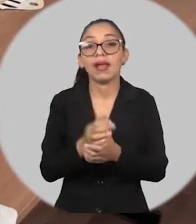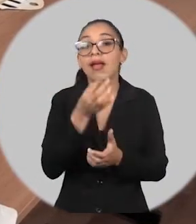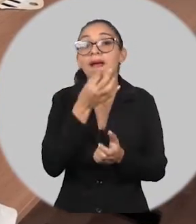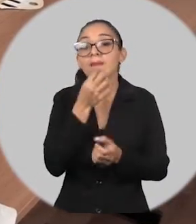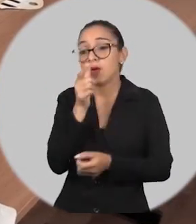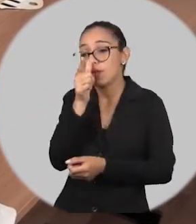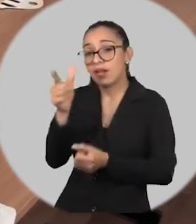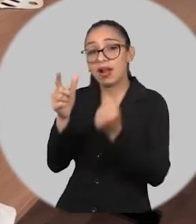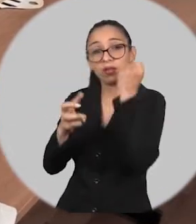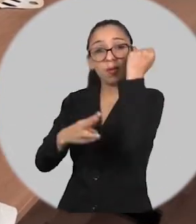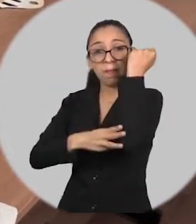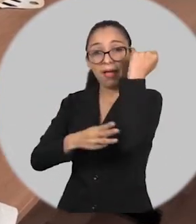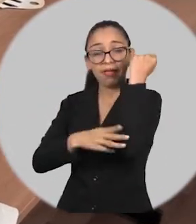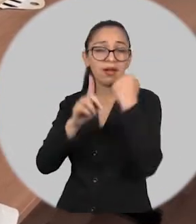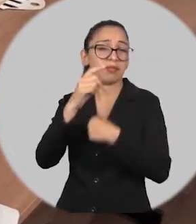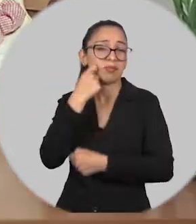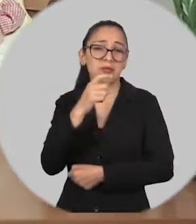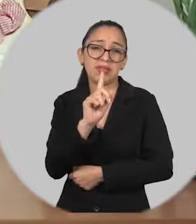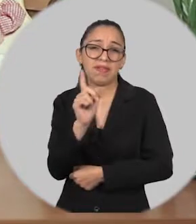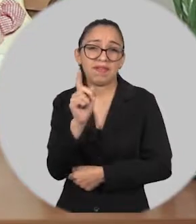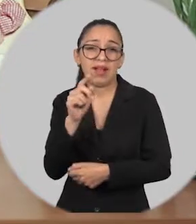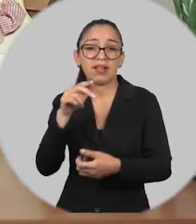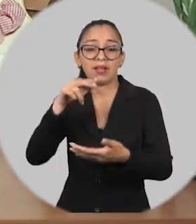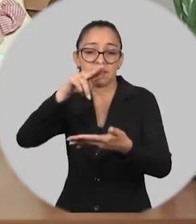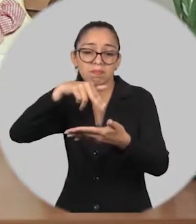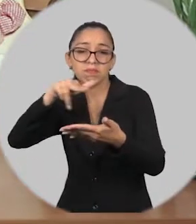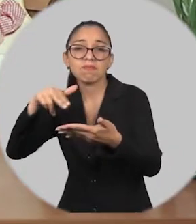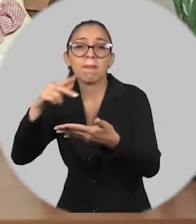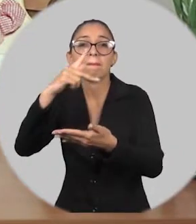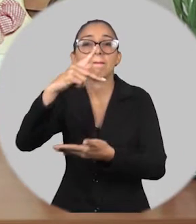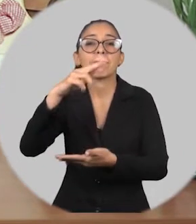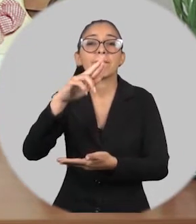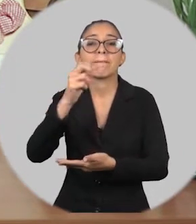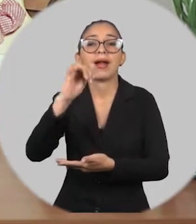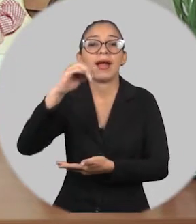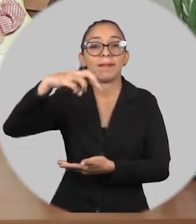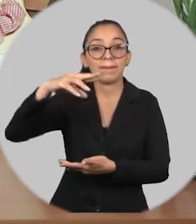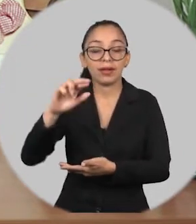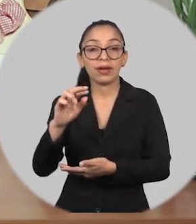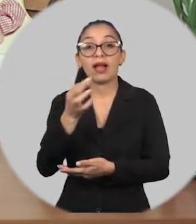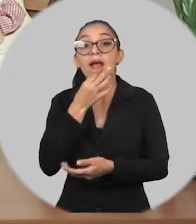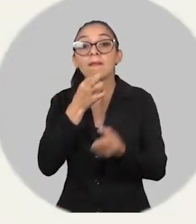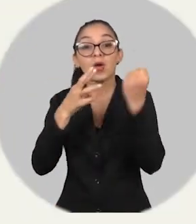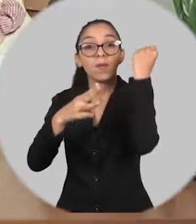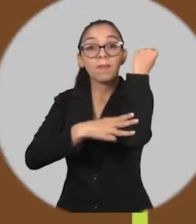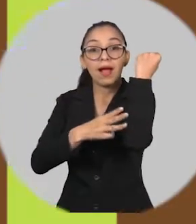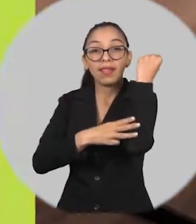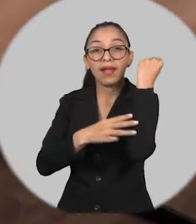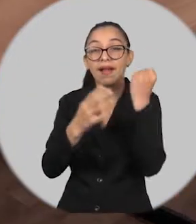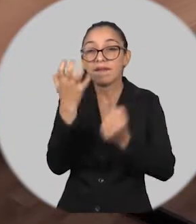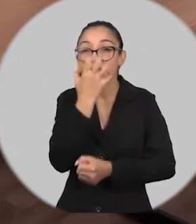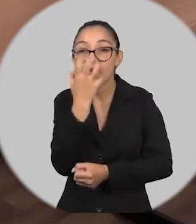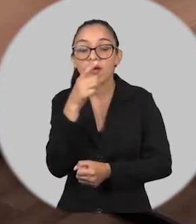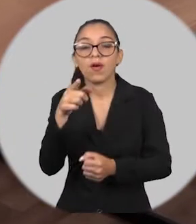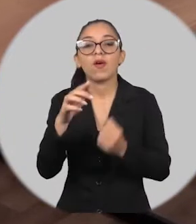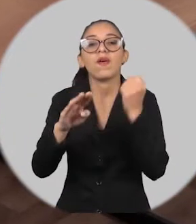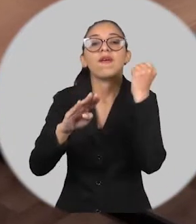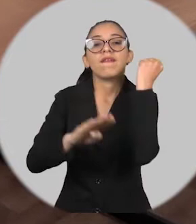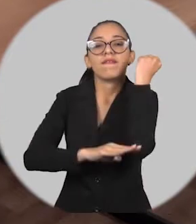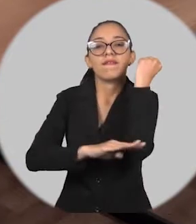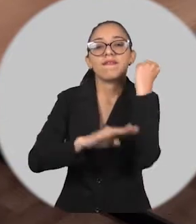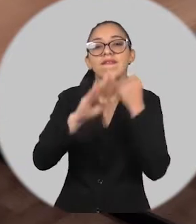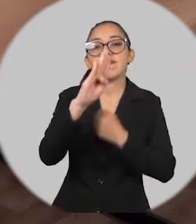la madera, no es necesario ese paso, y si está muy fea la madera pueden usar una base acrílica para la madera. Nuestro platito de